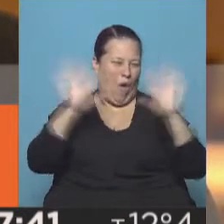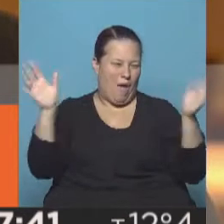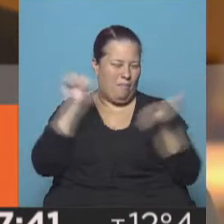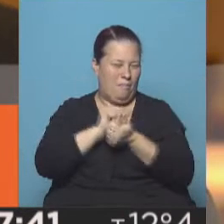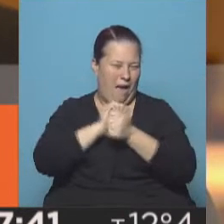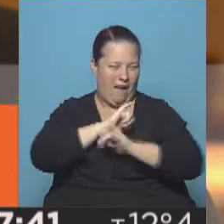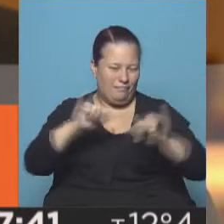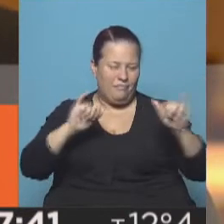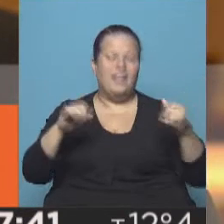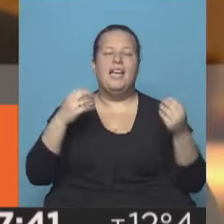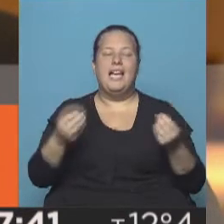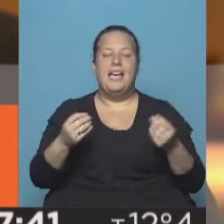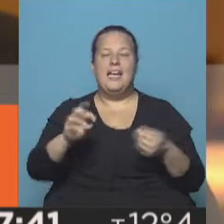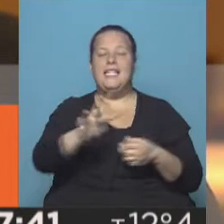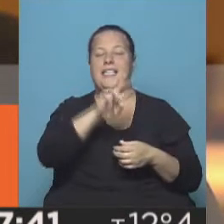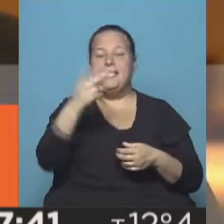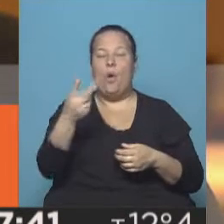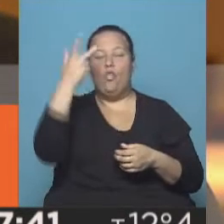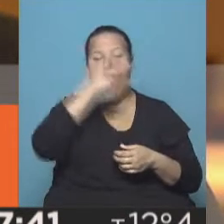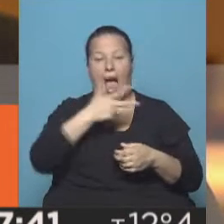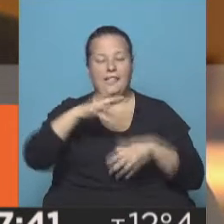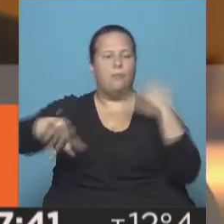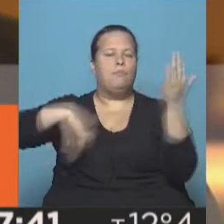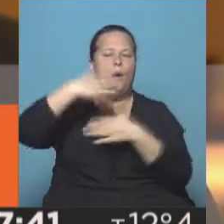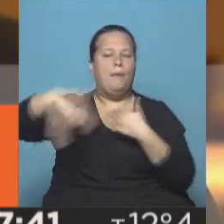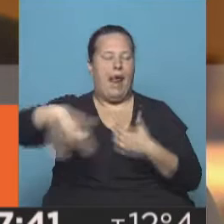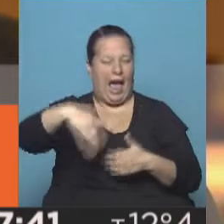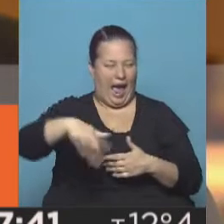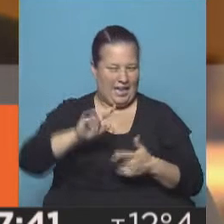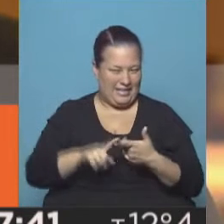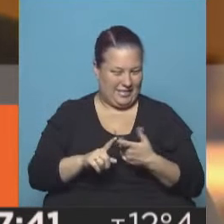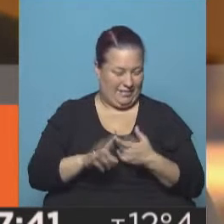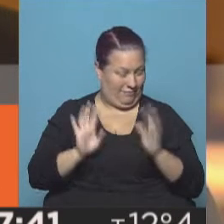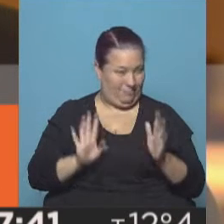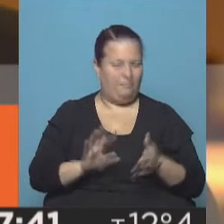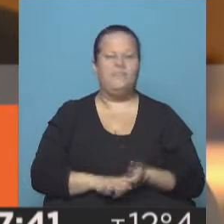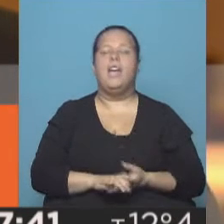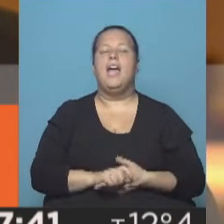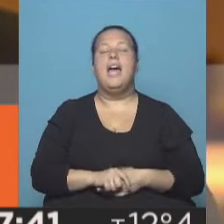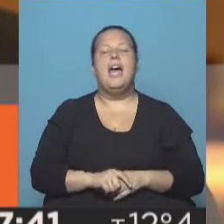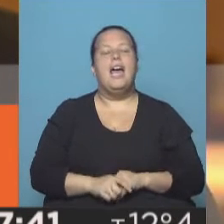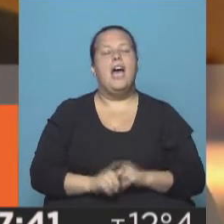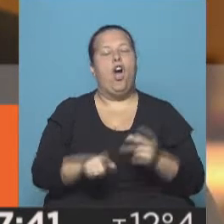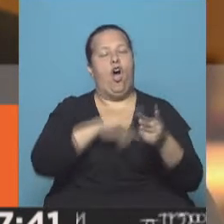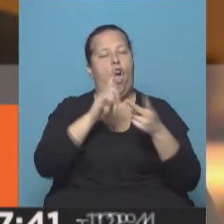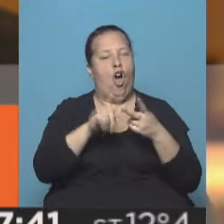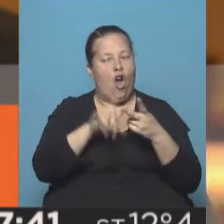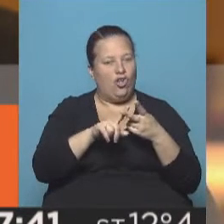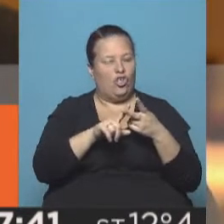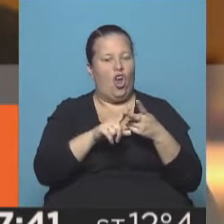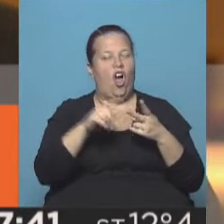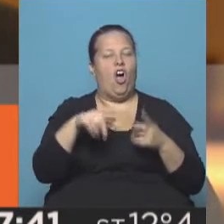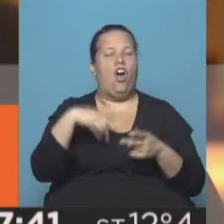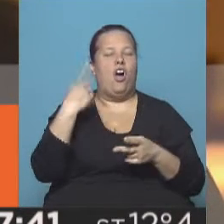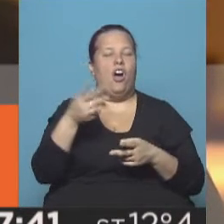¿viste? Que era el segundo H, que era escándalo en la vía pública, ¿viste? Y el otro era el segundo F